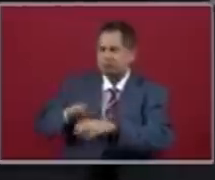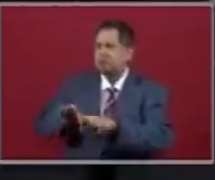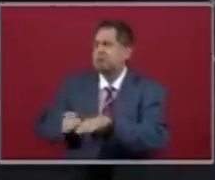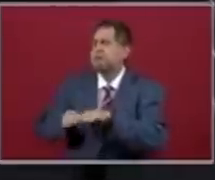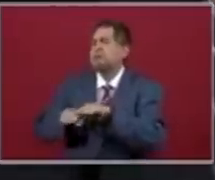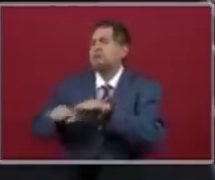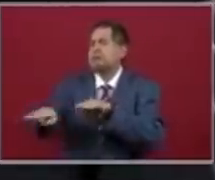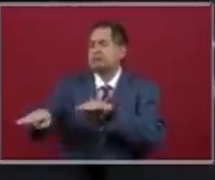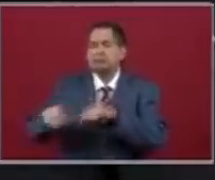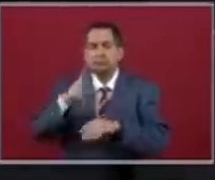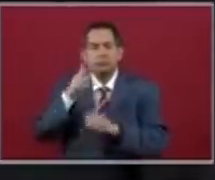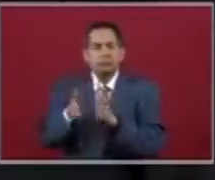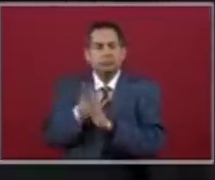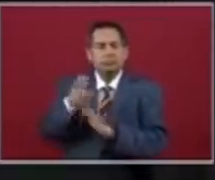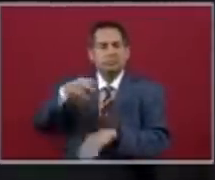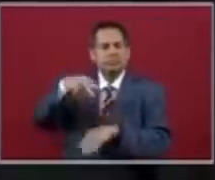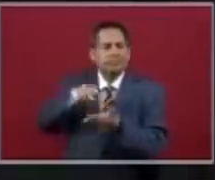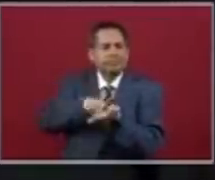no de asfalto,